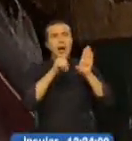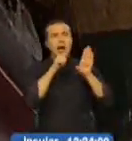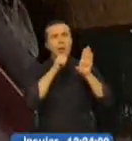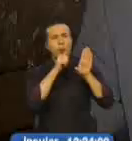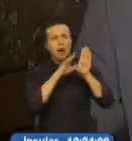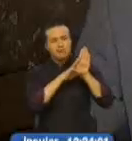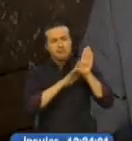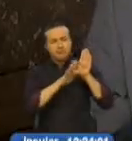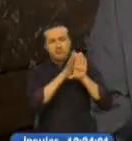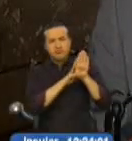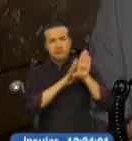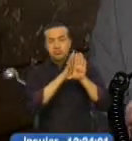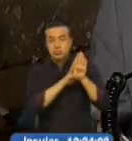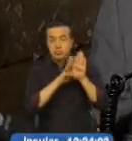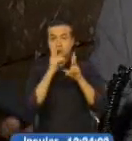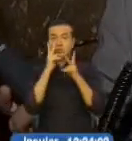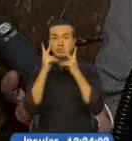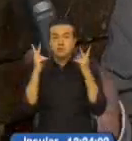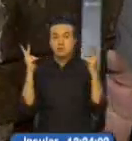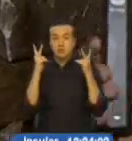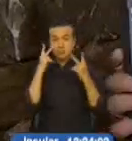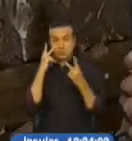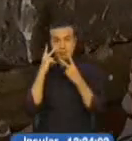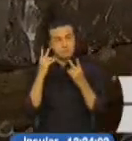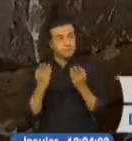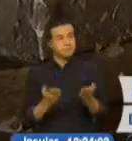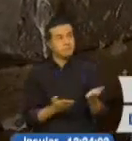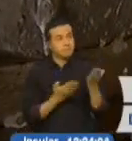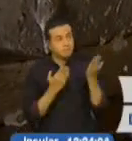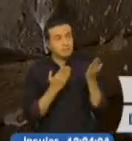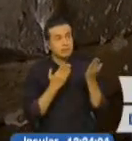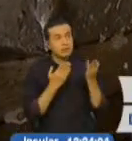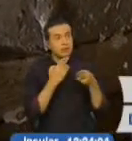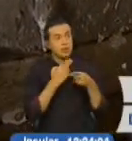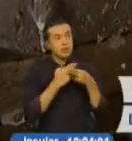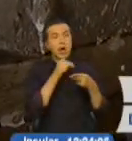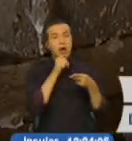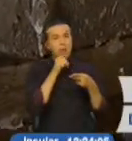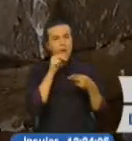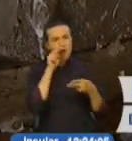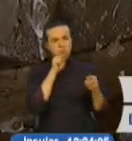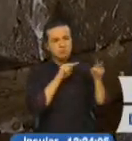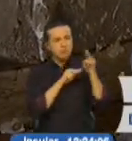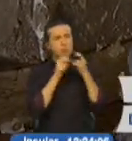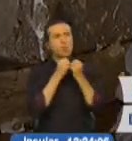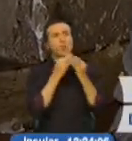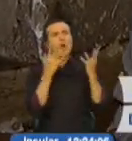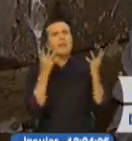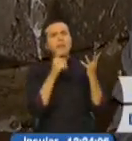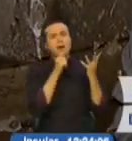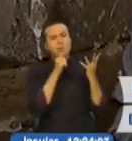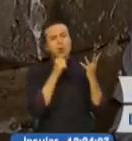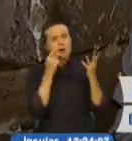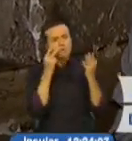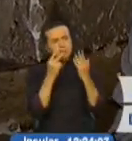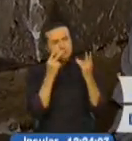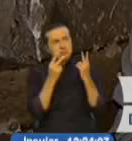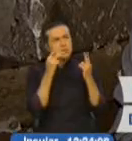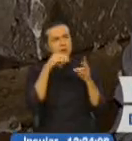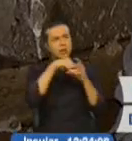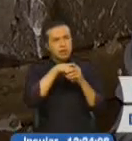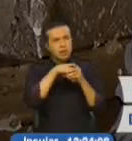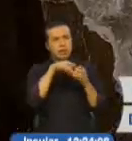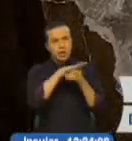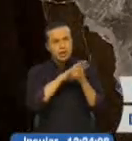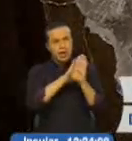edificación patrimonial. Para esto utilizamos este aparato que es un hidrómetro. Nos mide la cantidad de humedad presente al interior